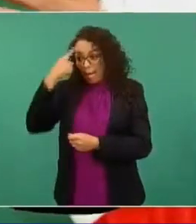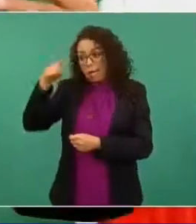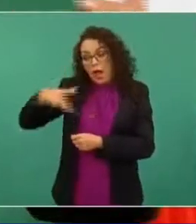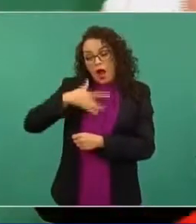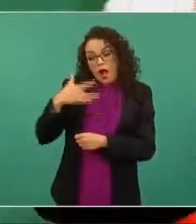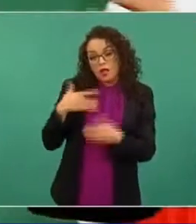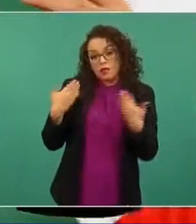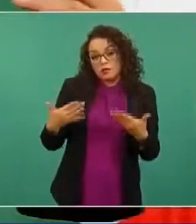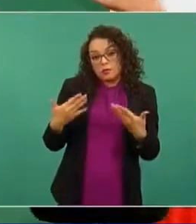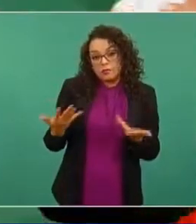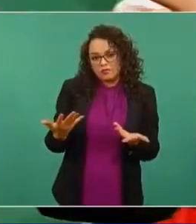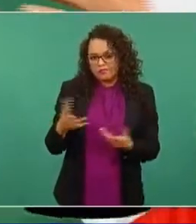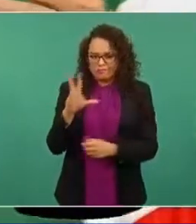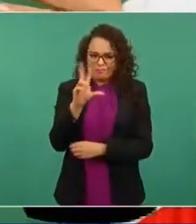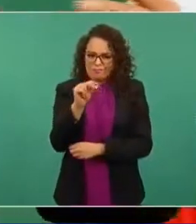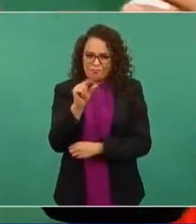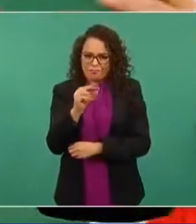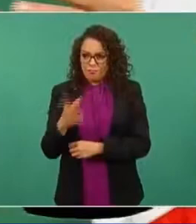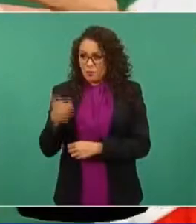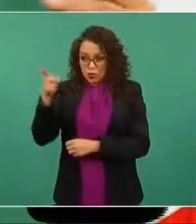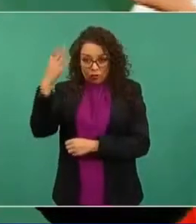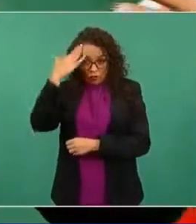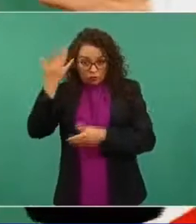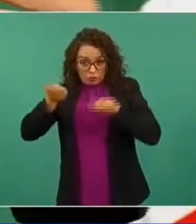tengan el control de los medios en Guanajuato